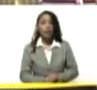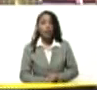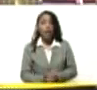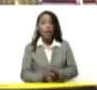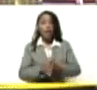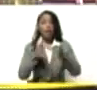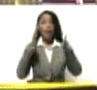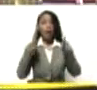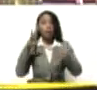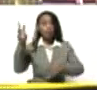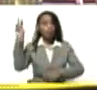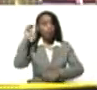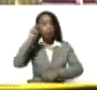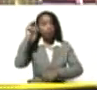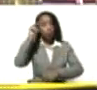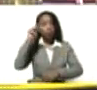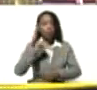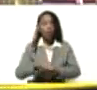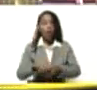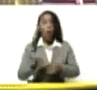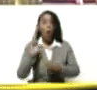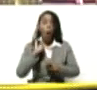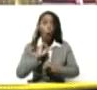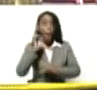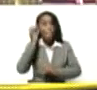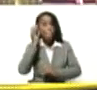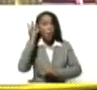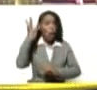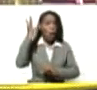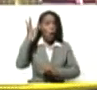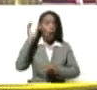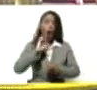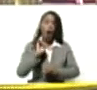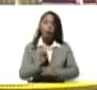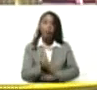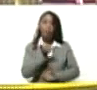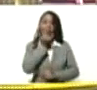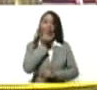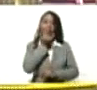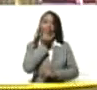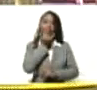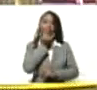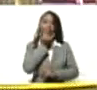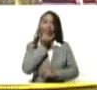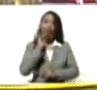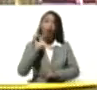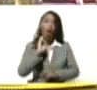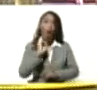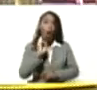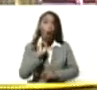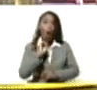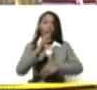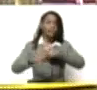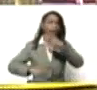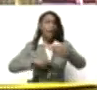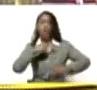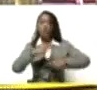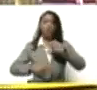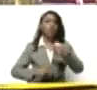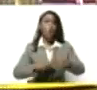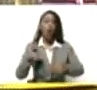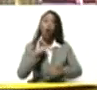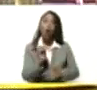maestro. O inventamos o erramos. O nos revolucionamos